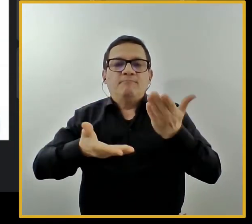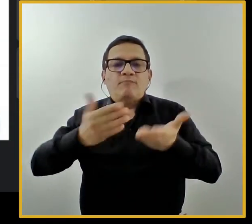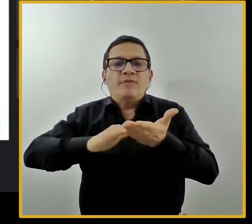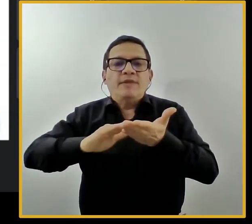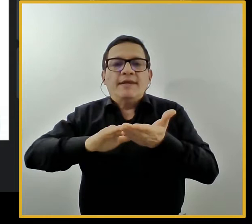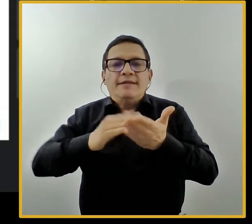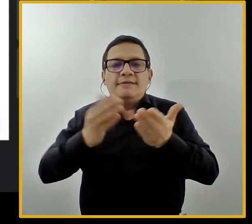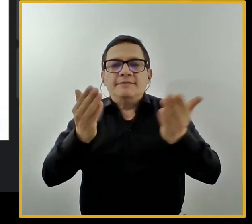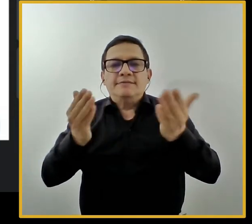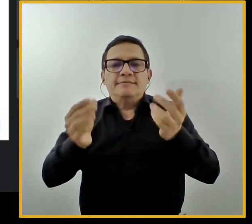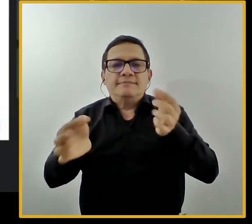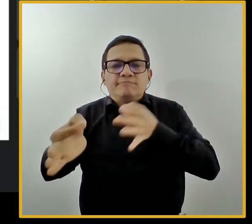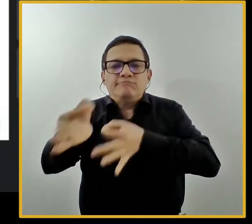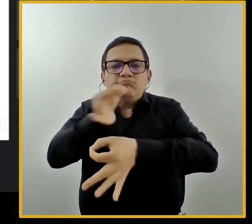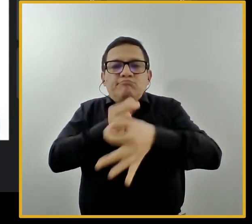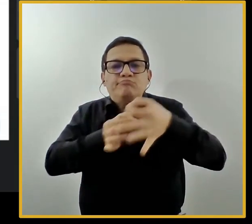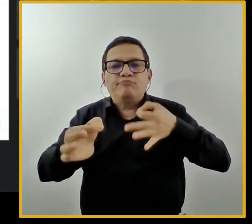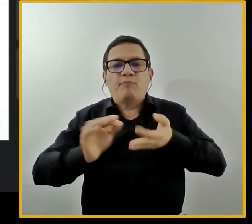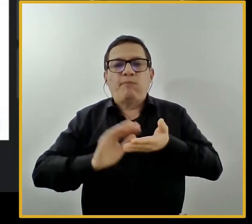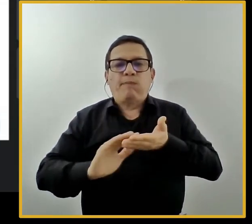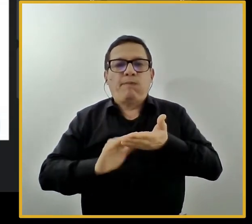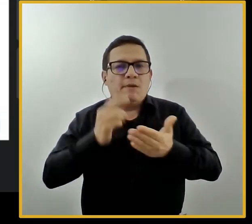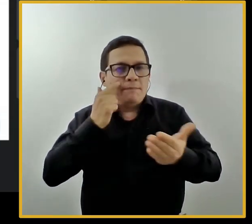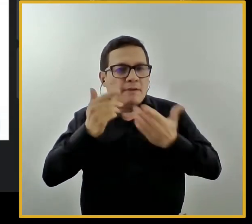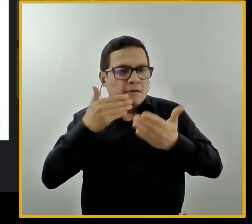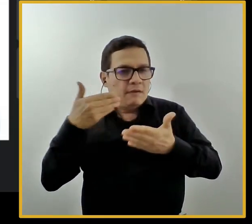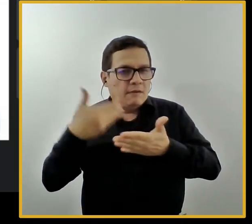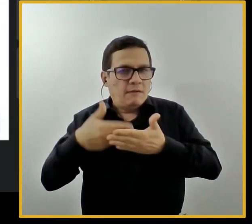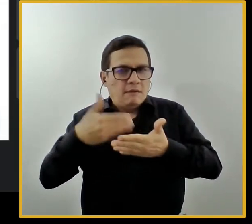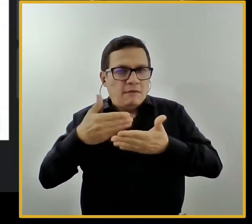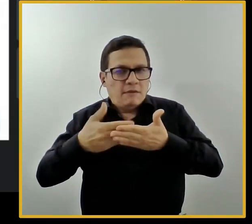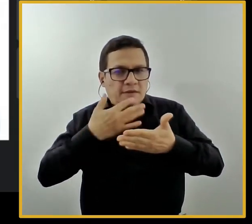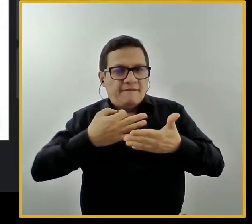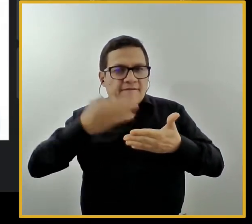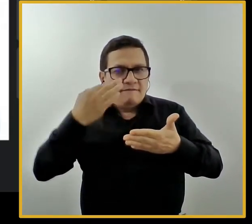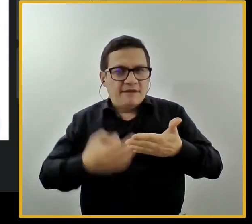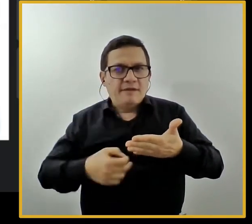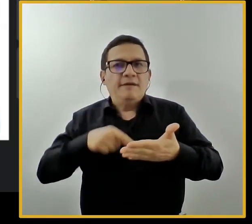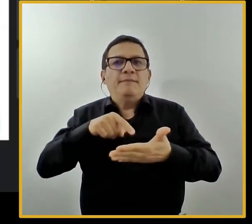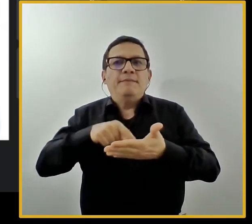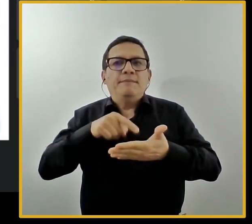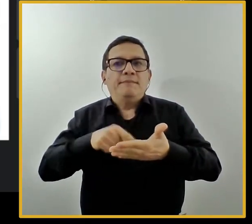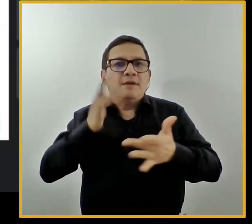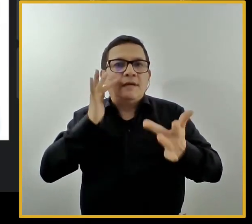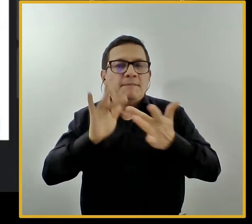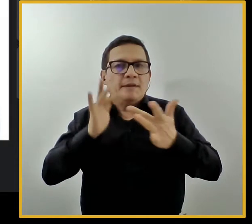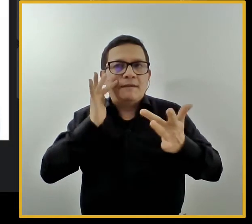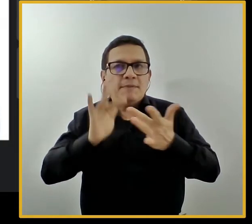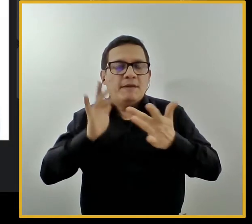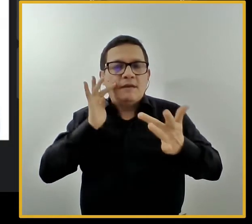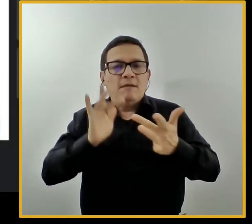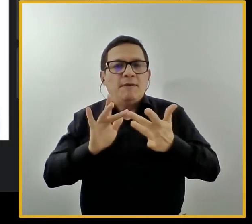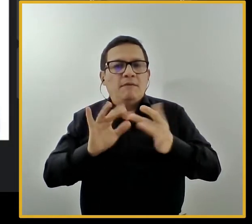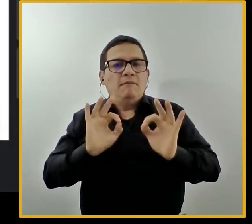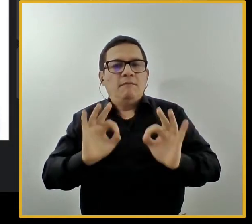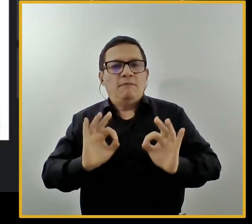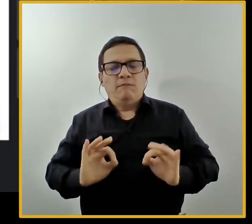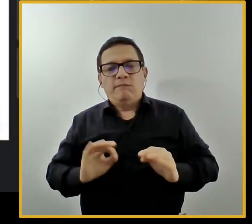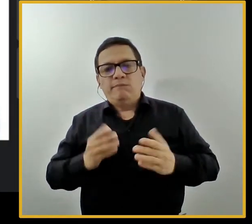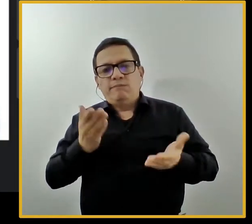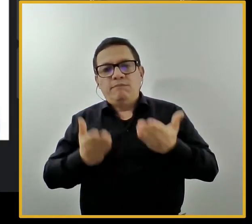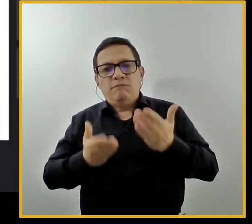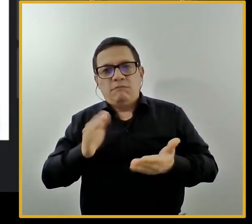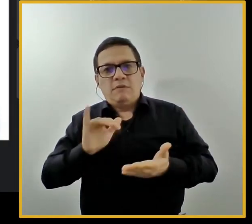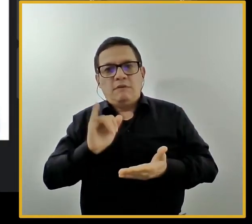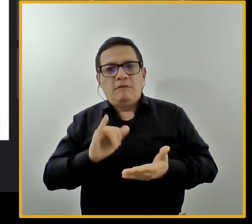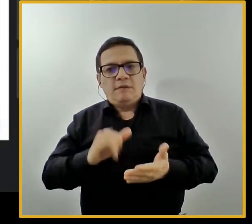a ambos miembros de esa igualdad para poder verificar si realmente pues está cumpliendo con